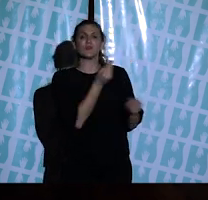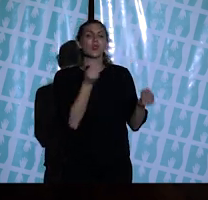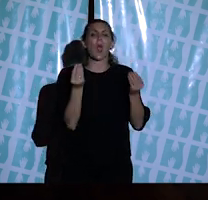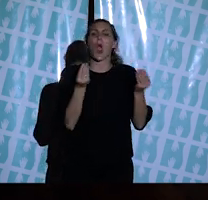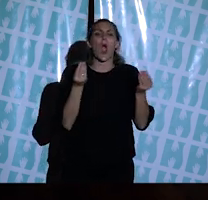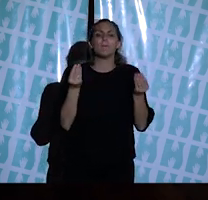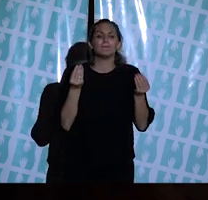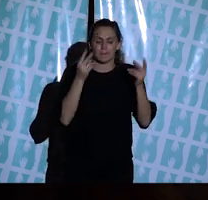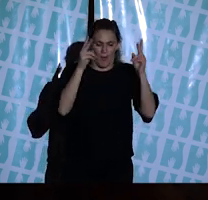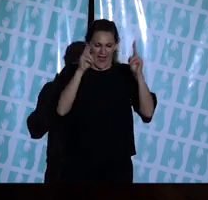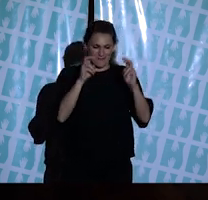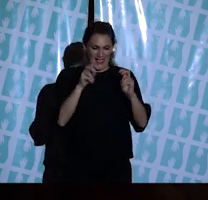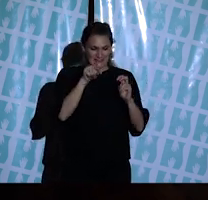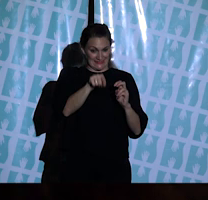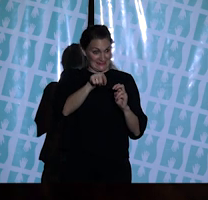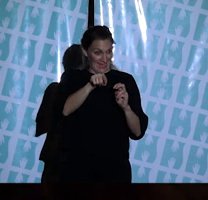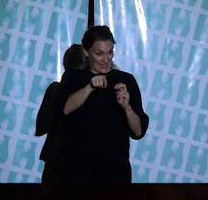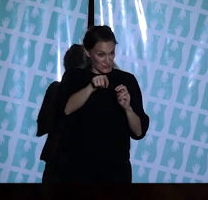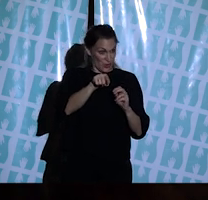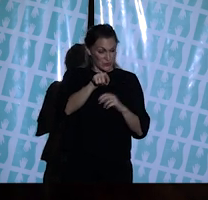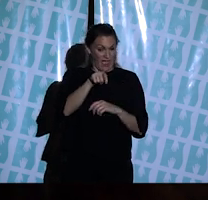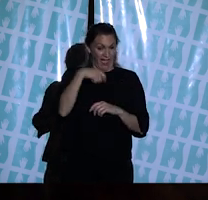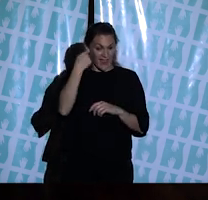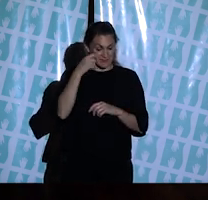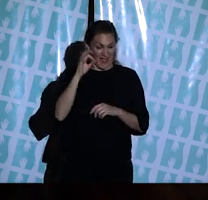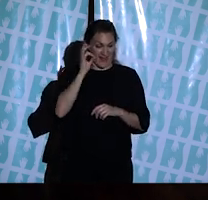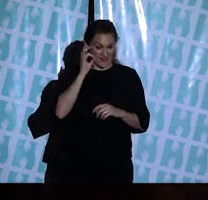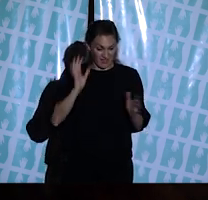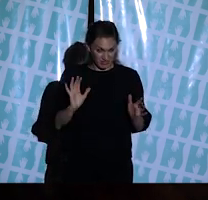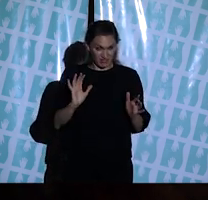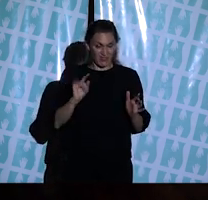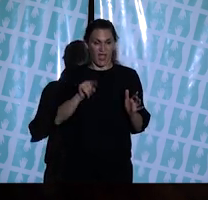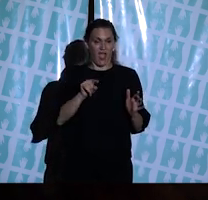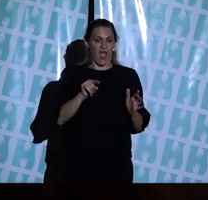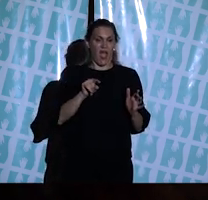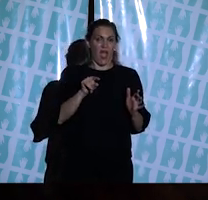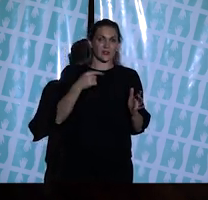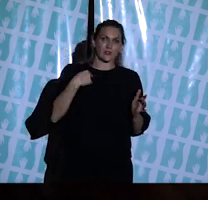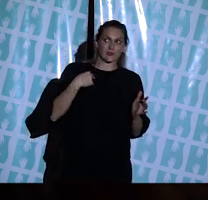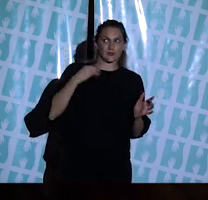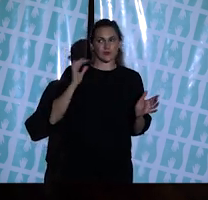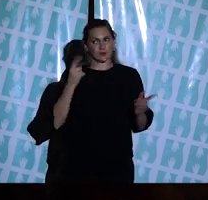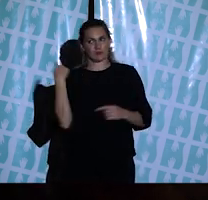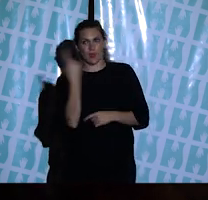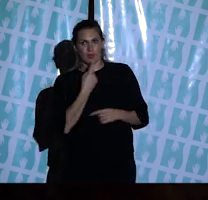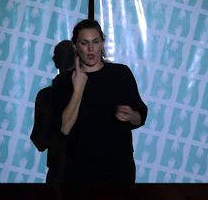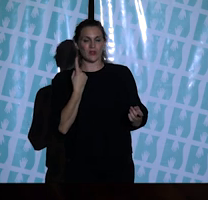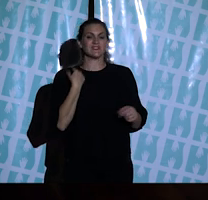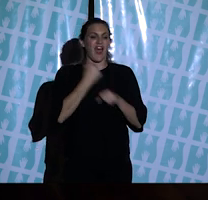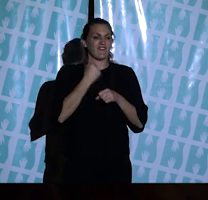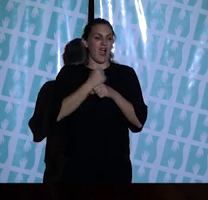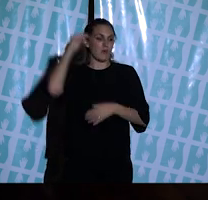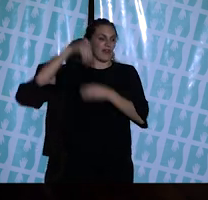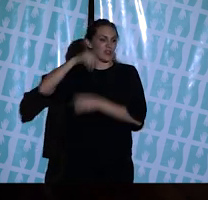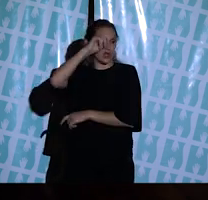términos de la investigación. No es nuestra especialidad porque nosotros somos clínicos.